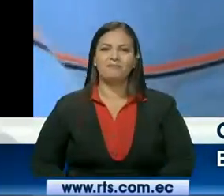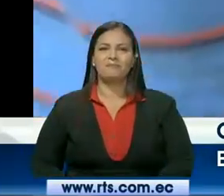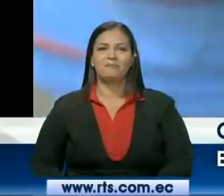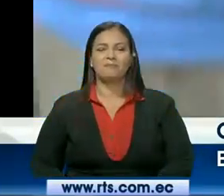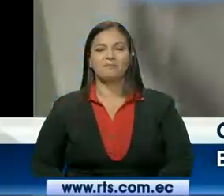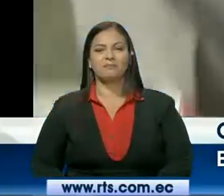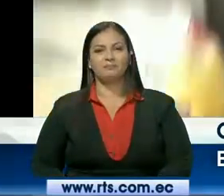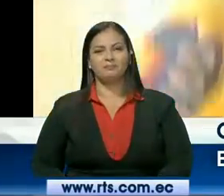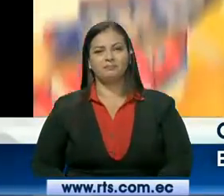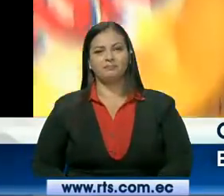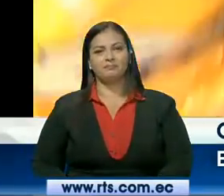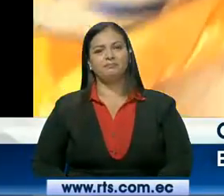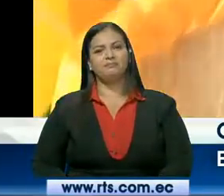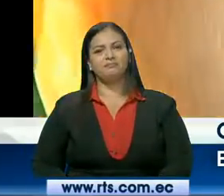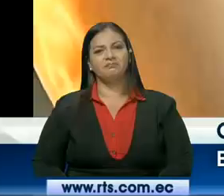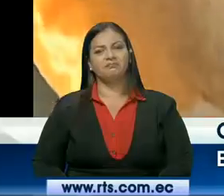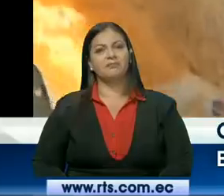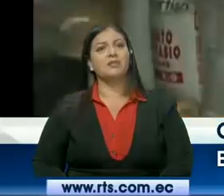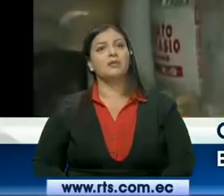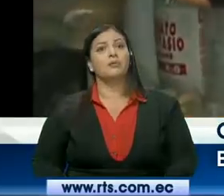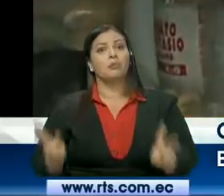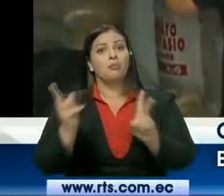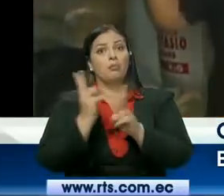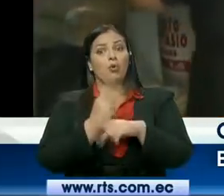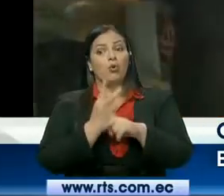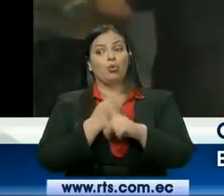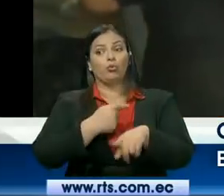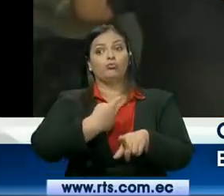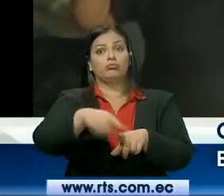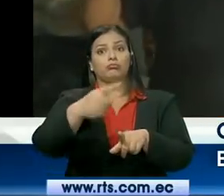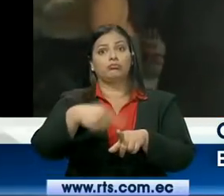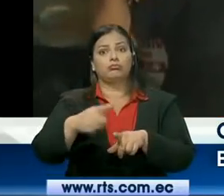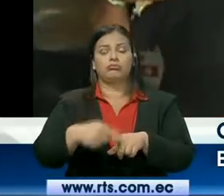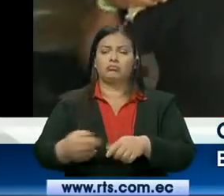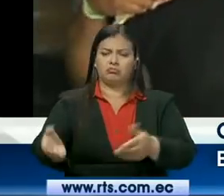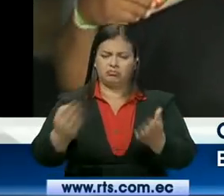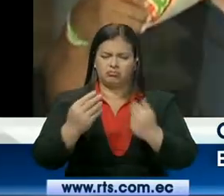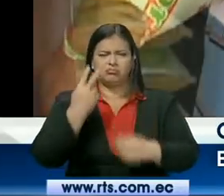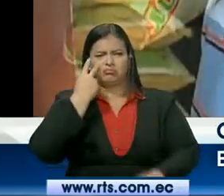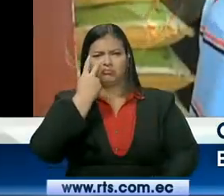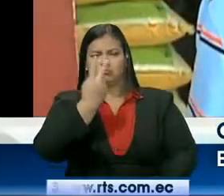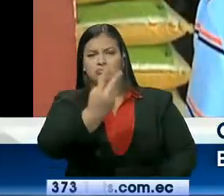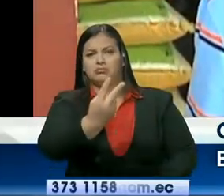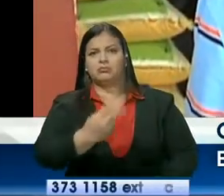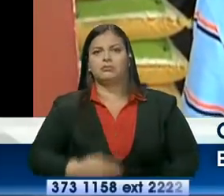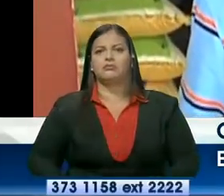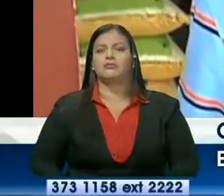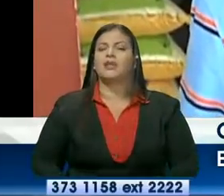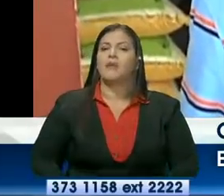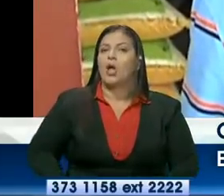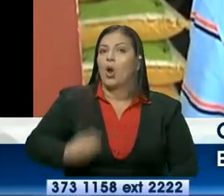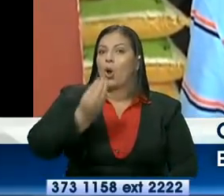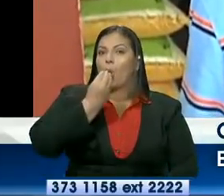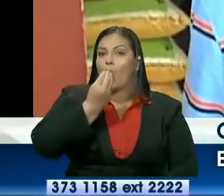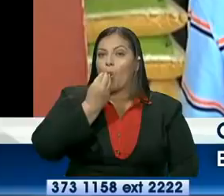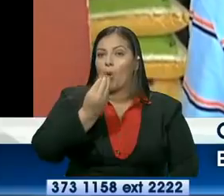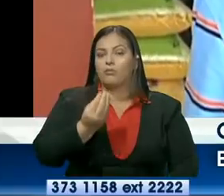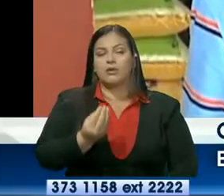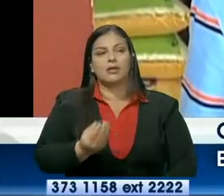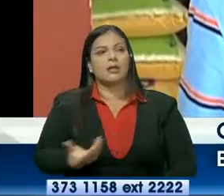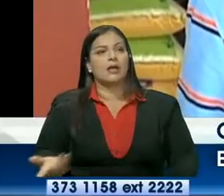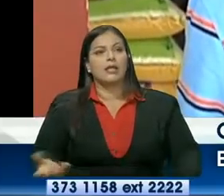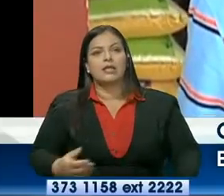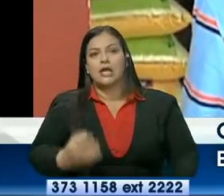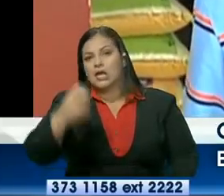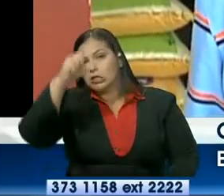Tenemos grandes productos aquí para que vengan ustedes a verlo, y también tenemos nuestros platos típicos, como son la